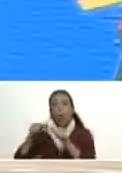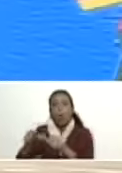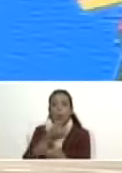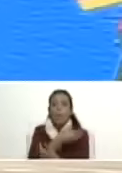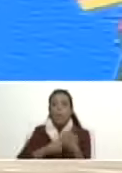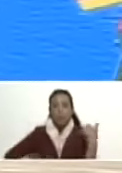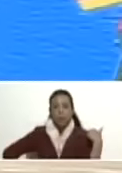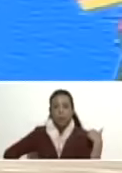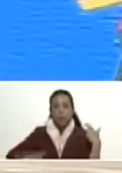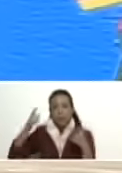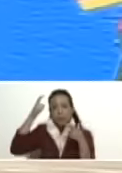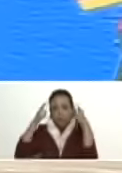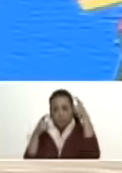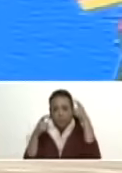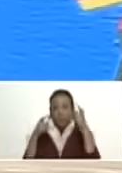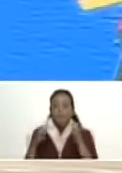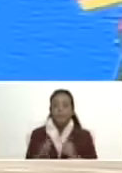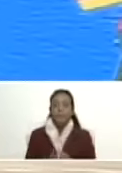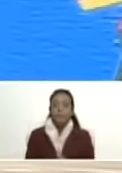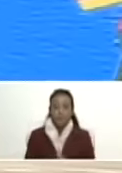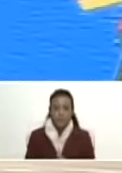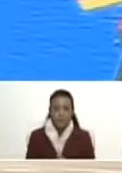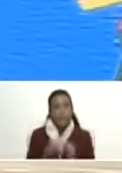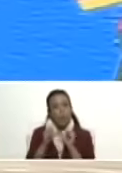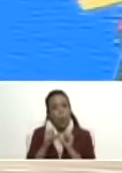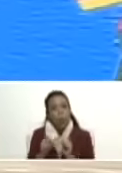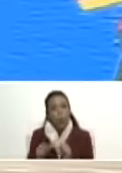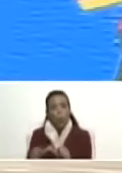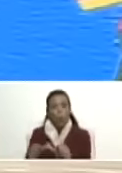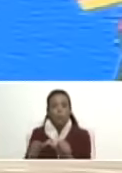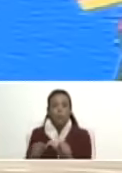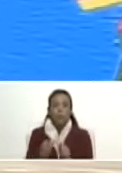entonces para el presidente que querían